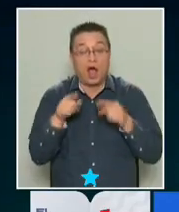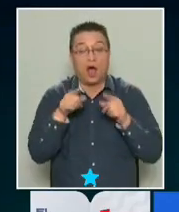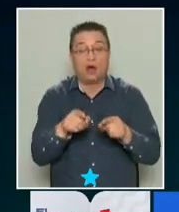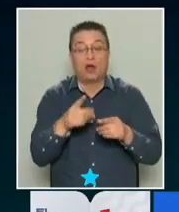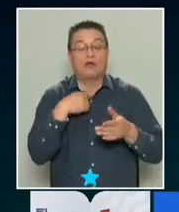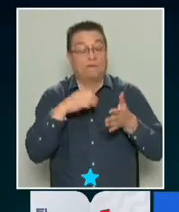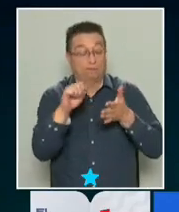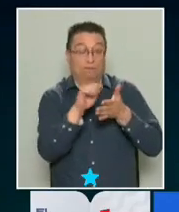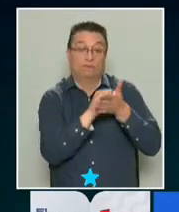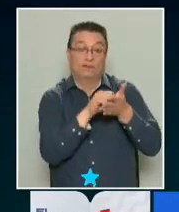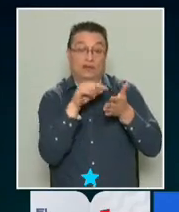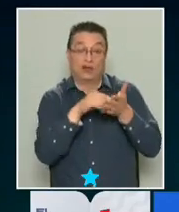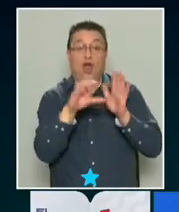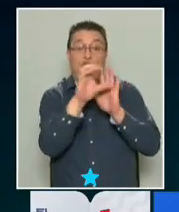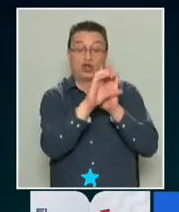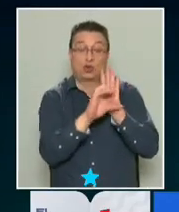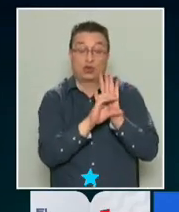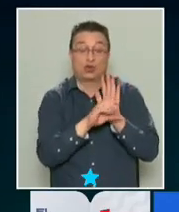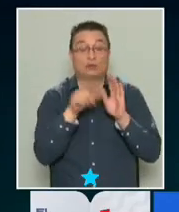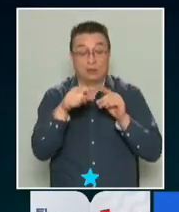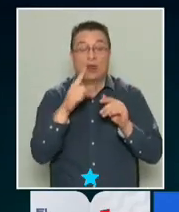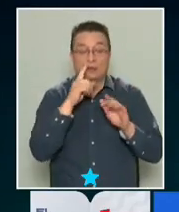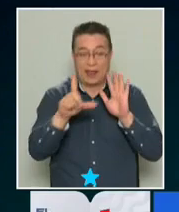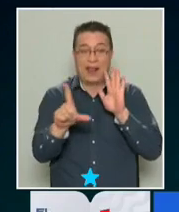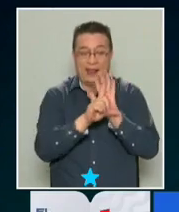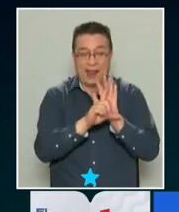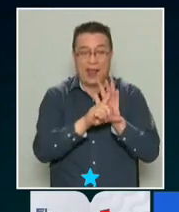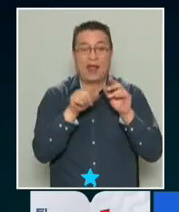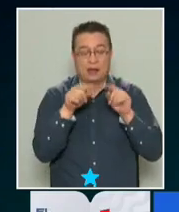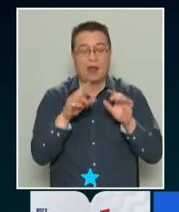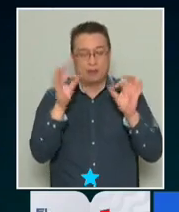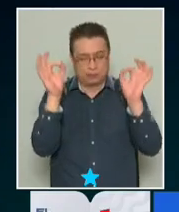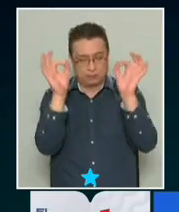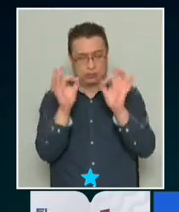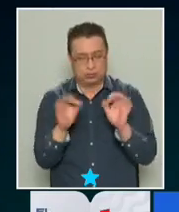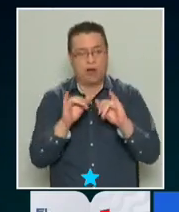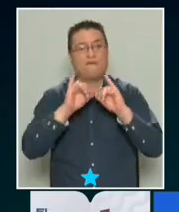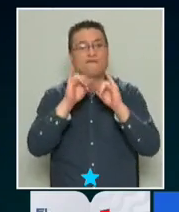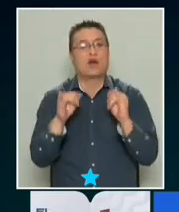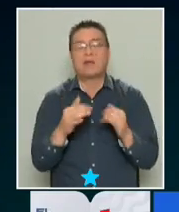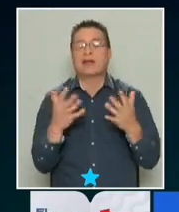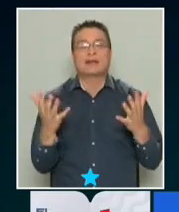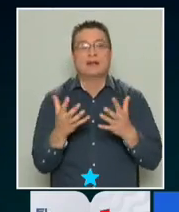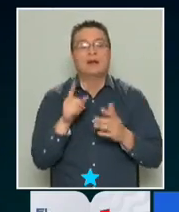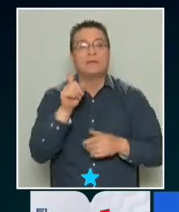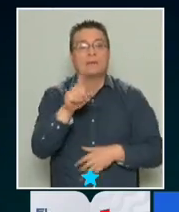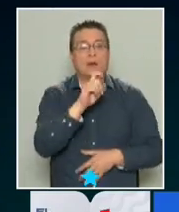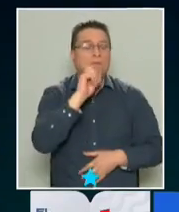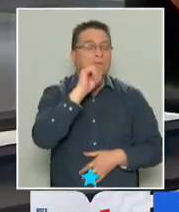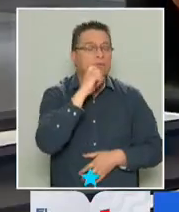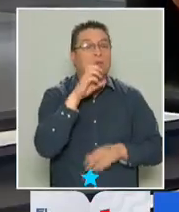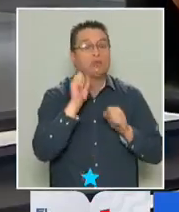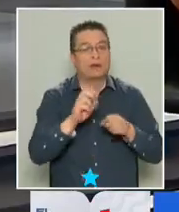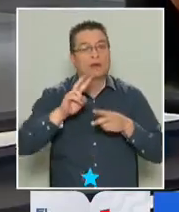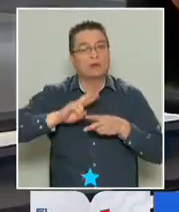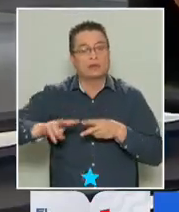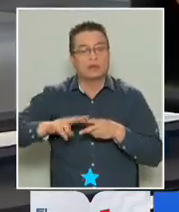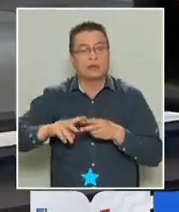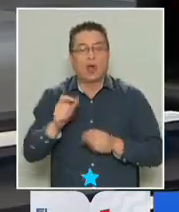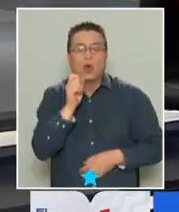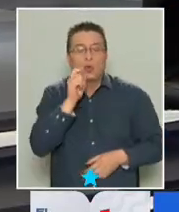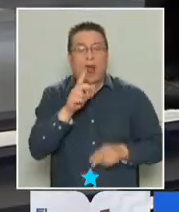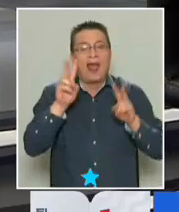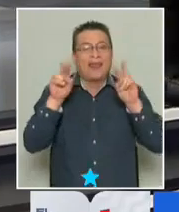el borrador de texto constitucional dejó a la ley que especificará la forma en que entre quienes se va a resolver qué materias va a